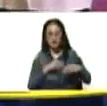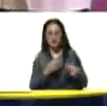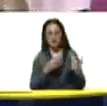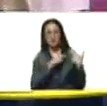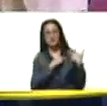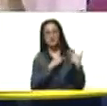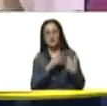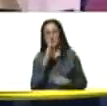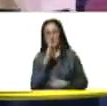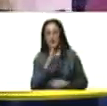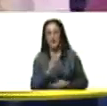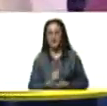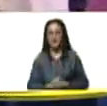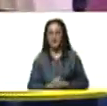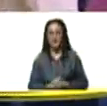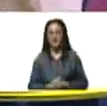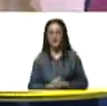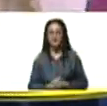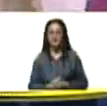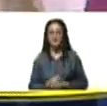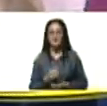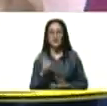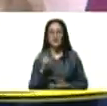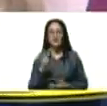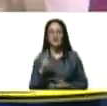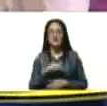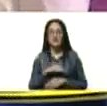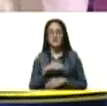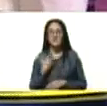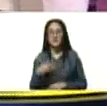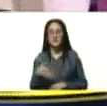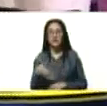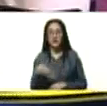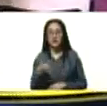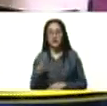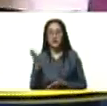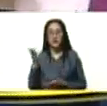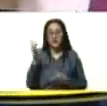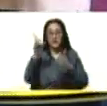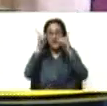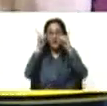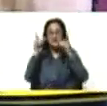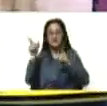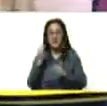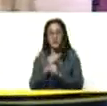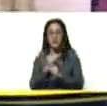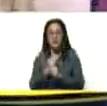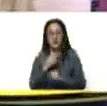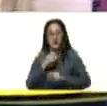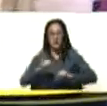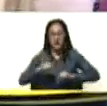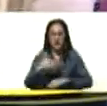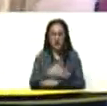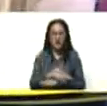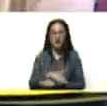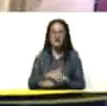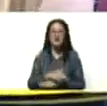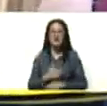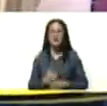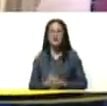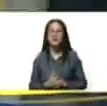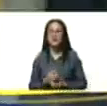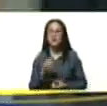responsabilidades directas. Yo tengo una vicepresidenta ejecutiva, Delcy Rodríguez, que es operativa, le gusta la acción de calle.